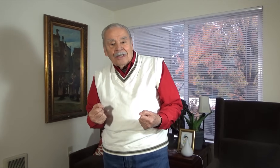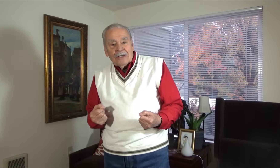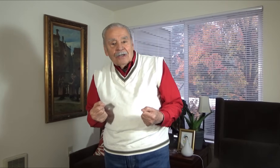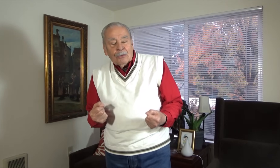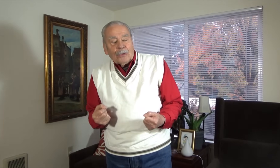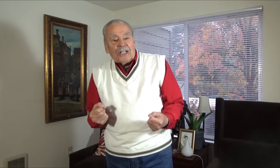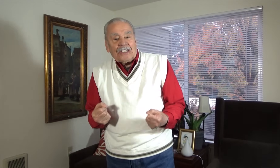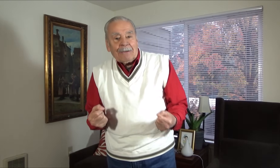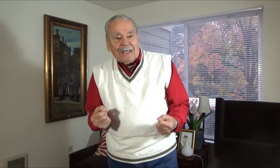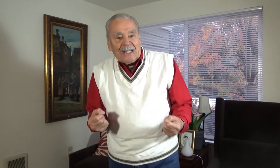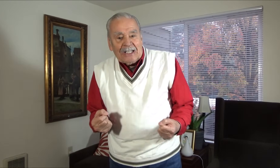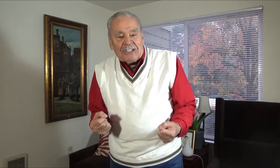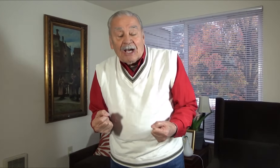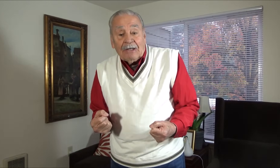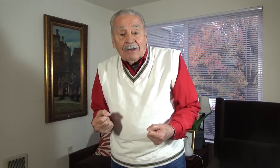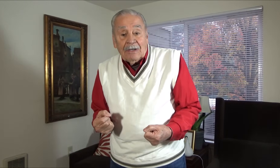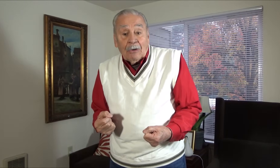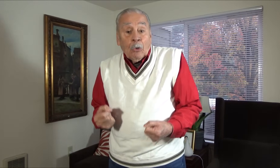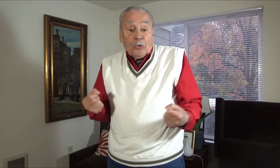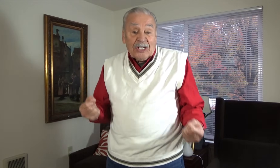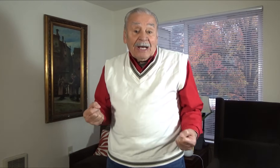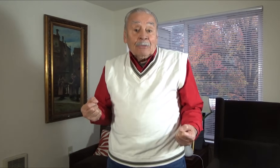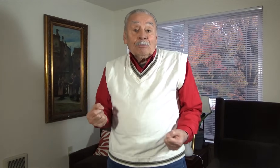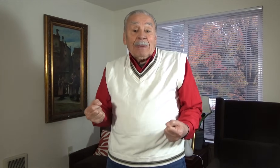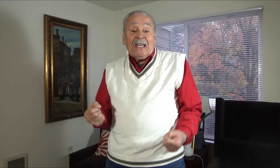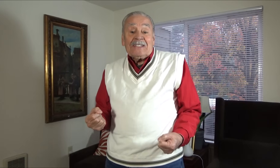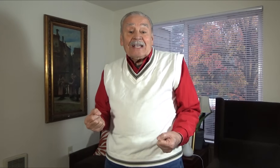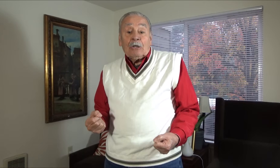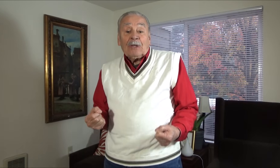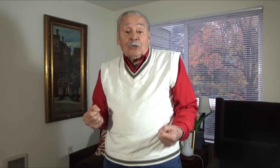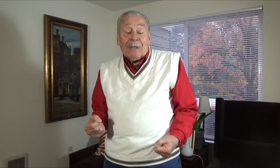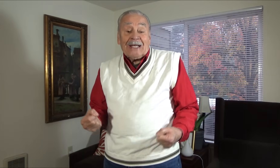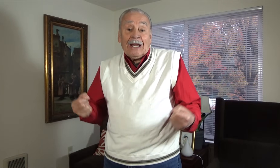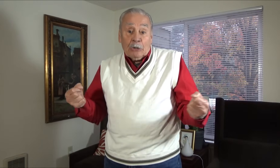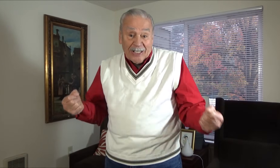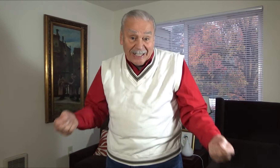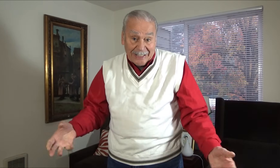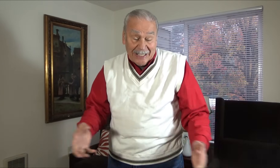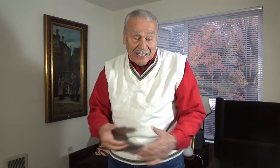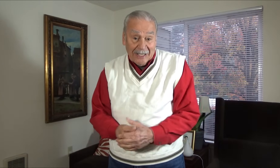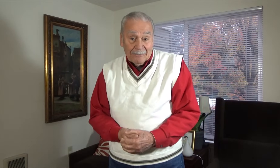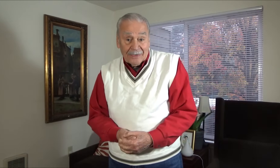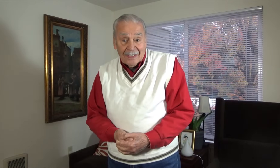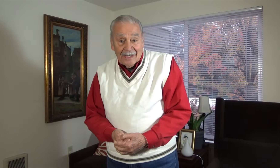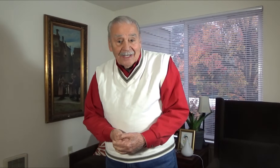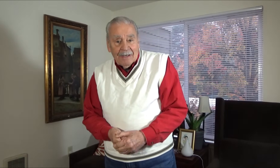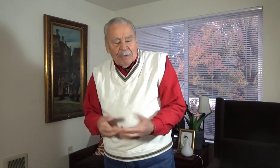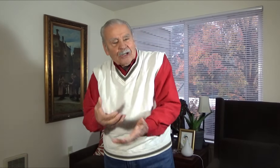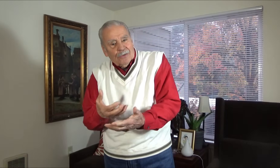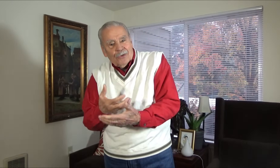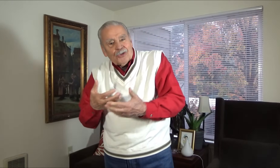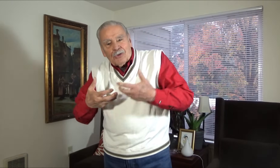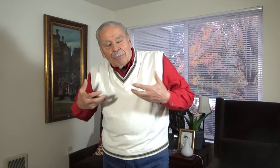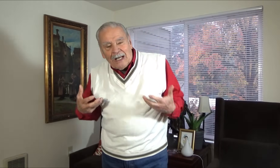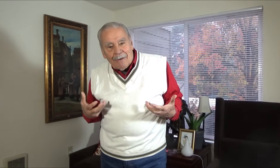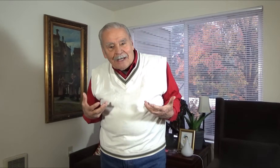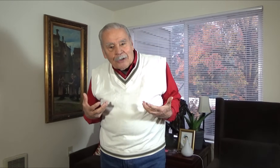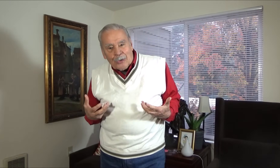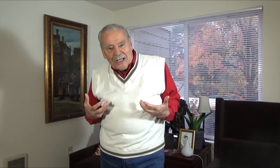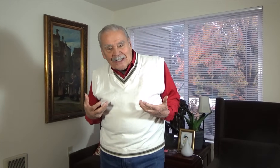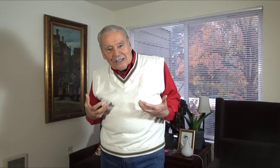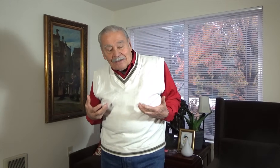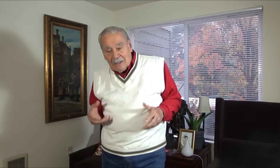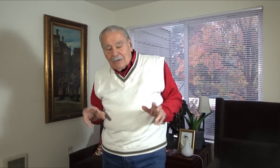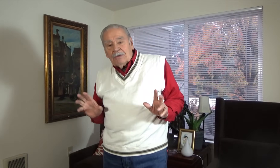manos una extrema derecha, o sea, un país que lo va a tomar la oligarquía. Pero no son